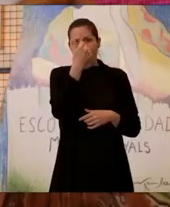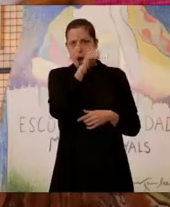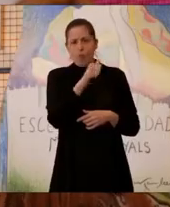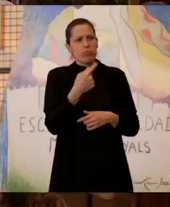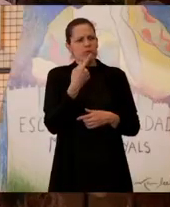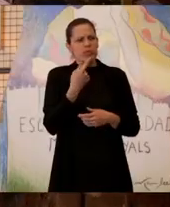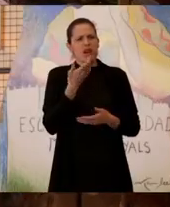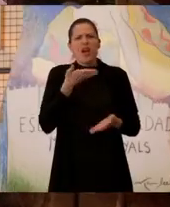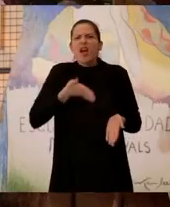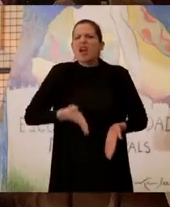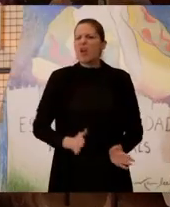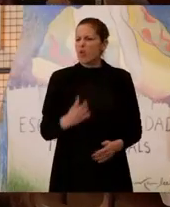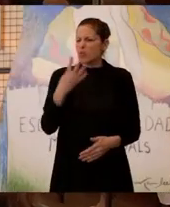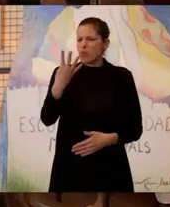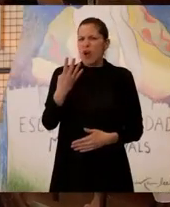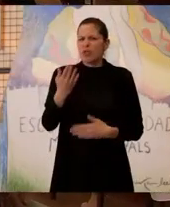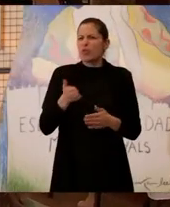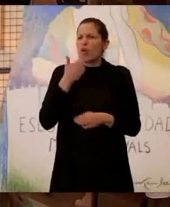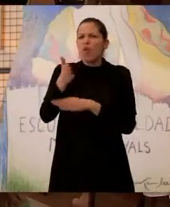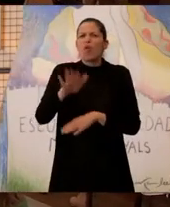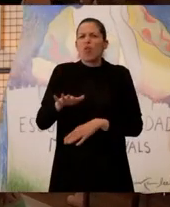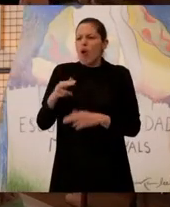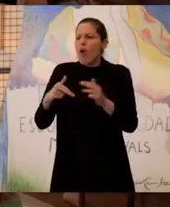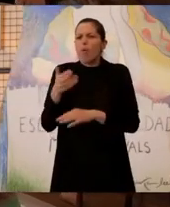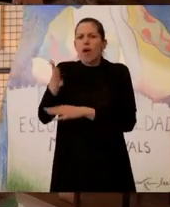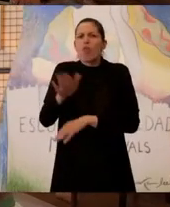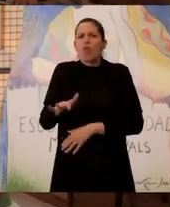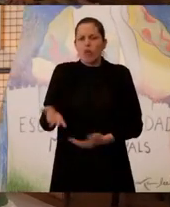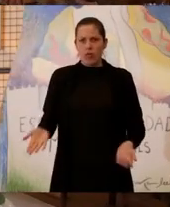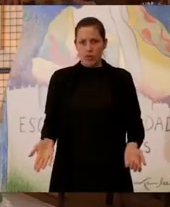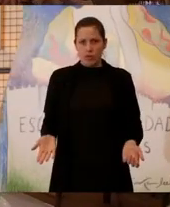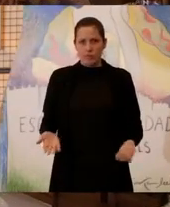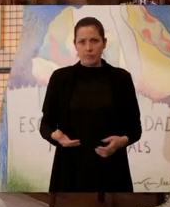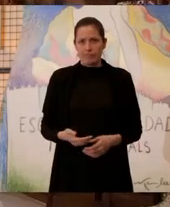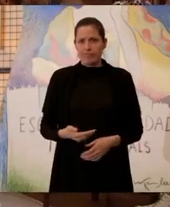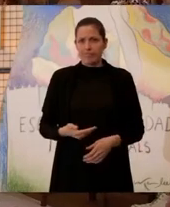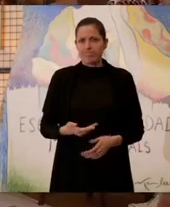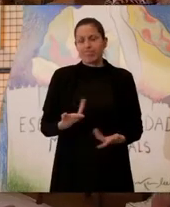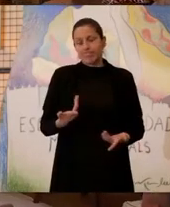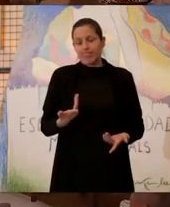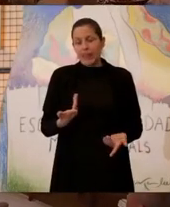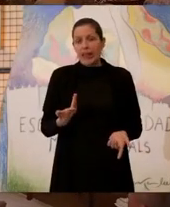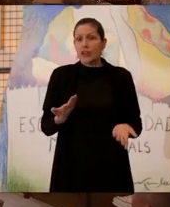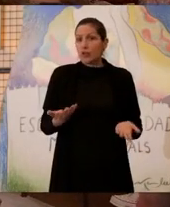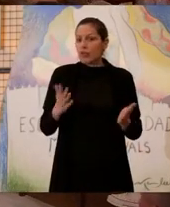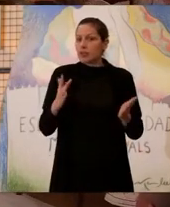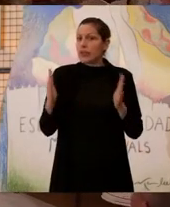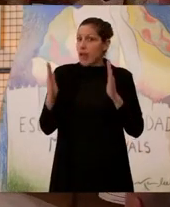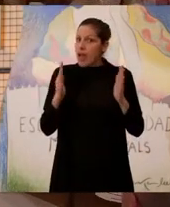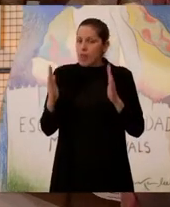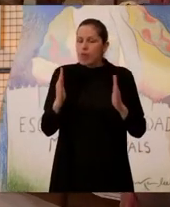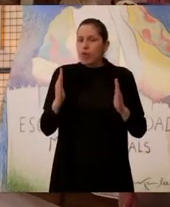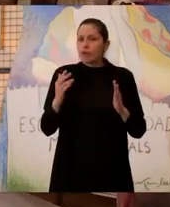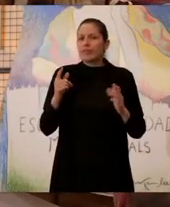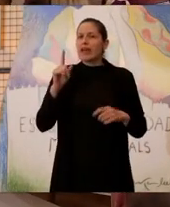cuatro hijos dónde vas a ir Qué quieres hacer una obra de nada No no esto no tiene importancia fue la época de más que